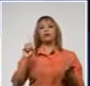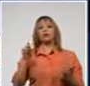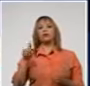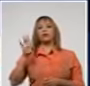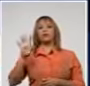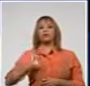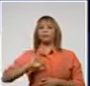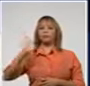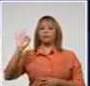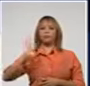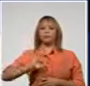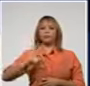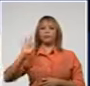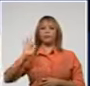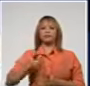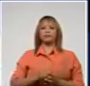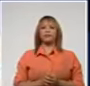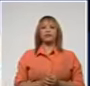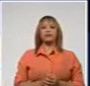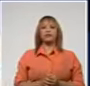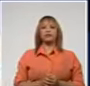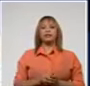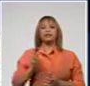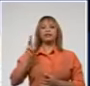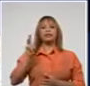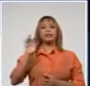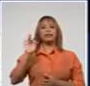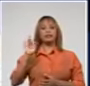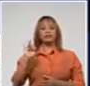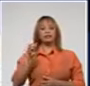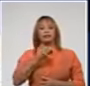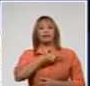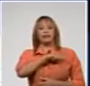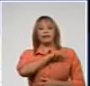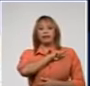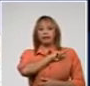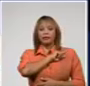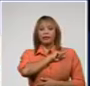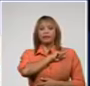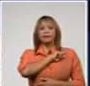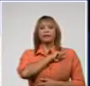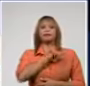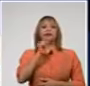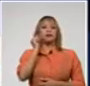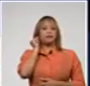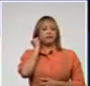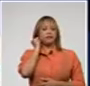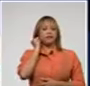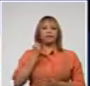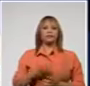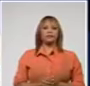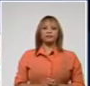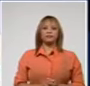50,4%, y 37 en el día de ayer son del sexo